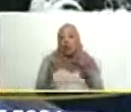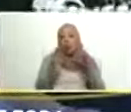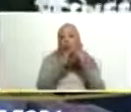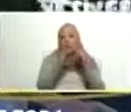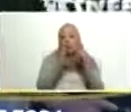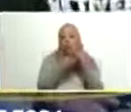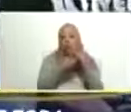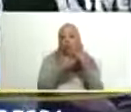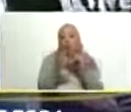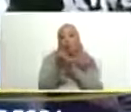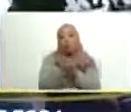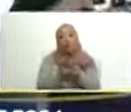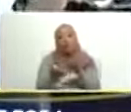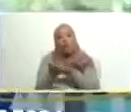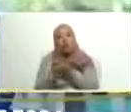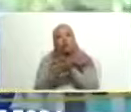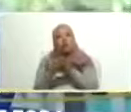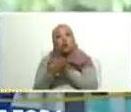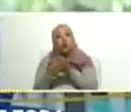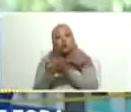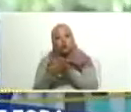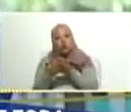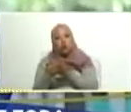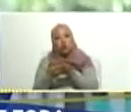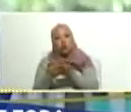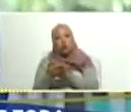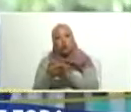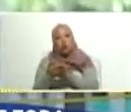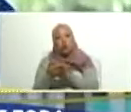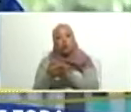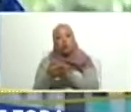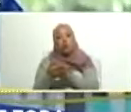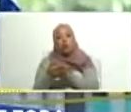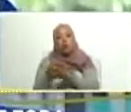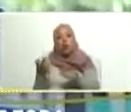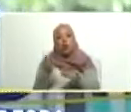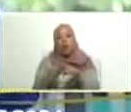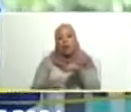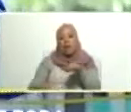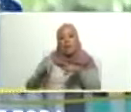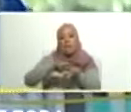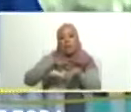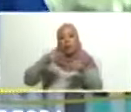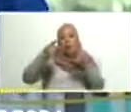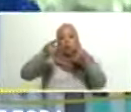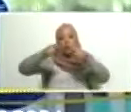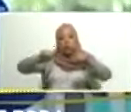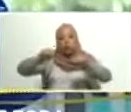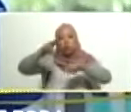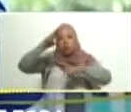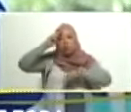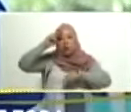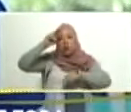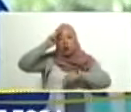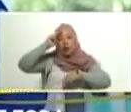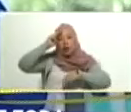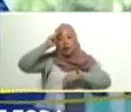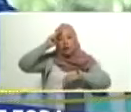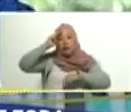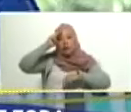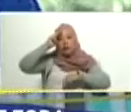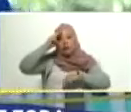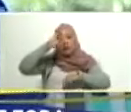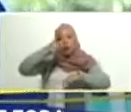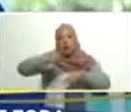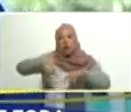Parir soluciones. Y no permitir el peor de los bloqueos, que es el bloqueo mental. No hay